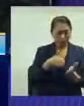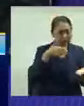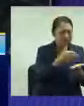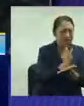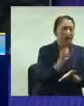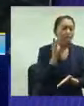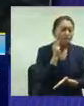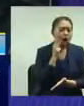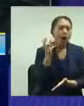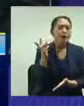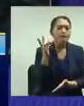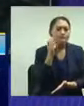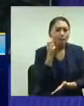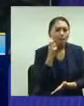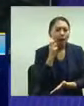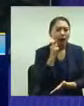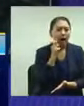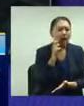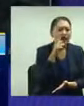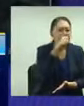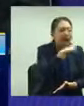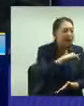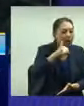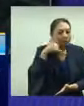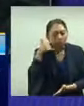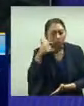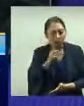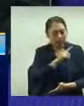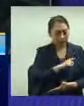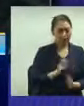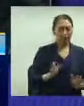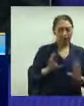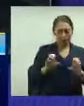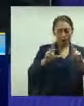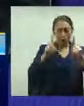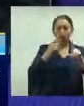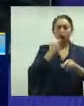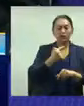familia porque no hay a dónde llamar, no hay quien los atienda. Y en educación lo que les dicen,